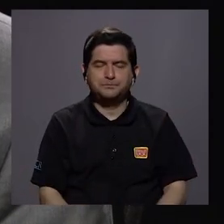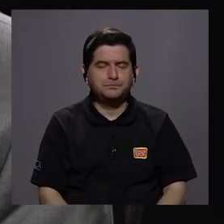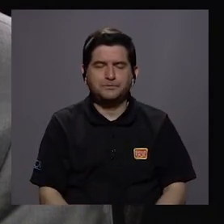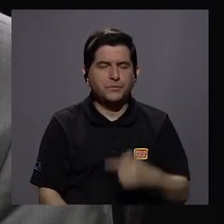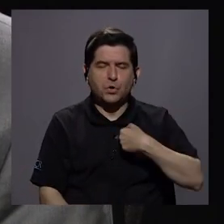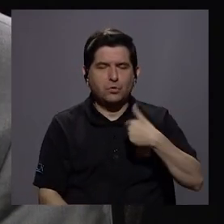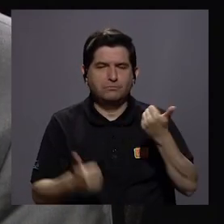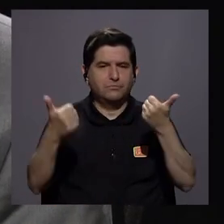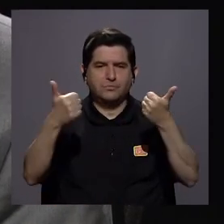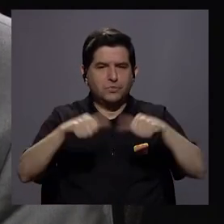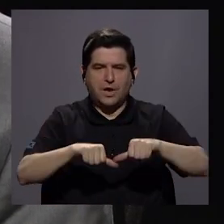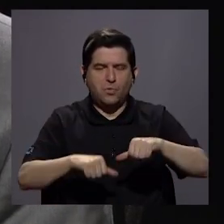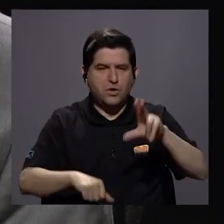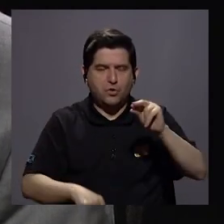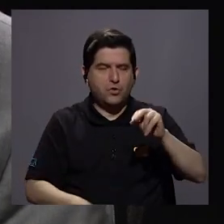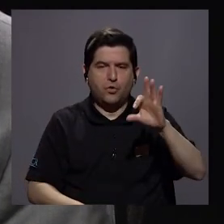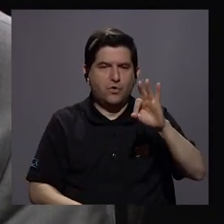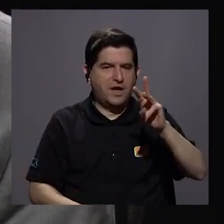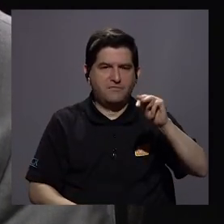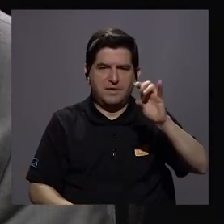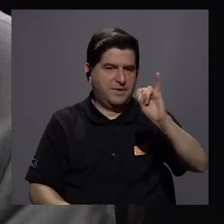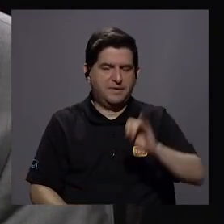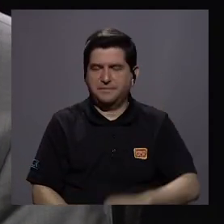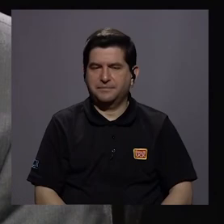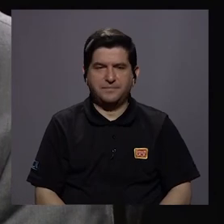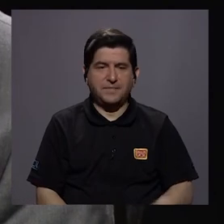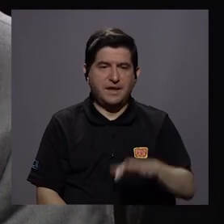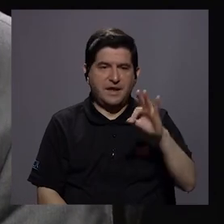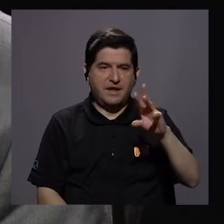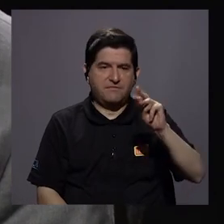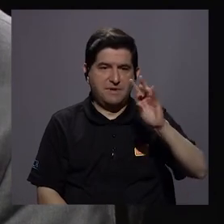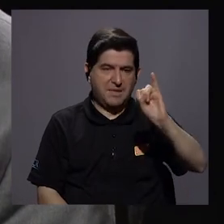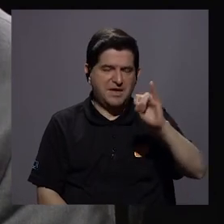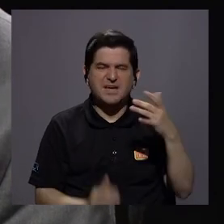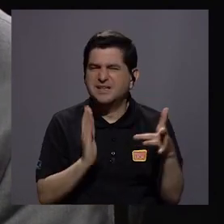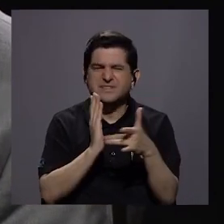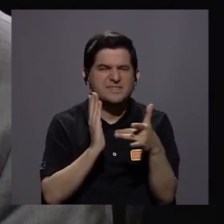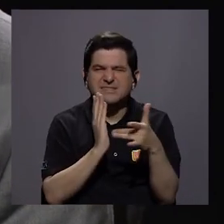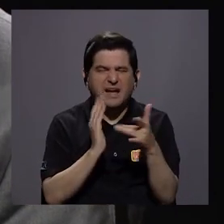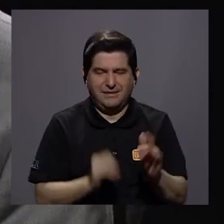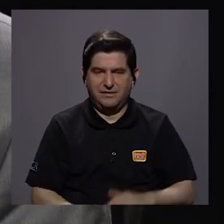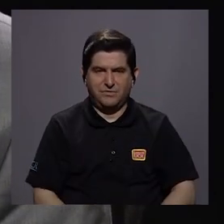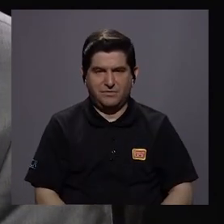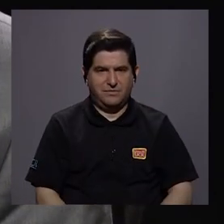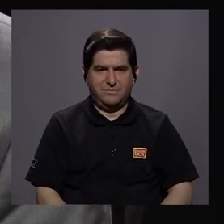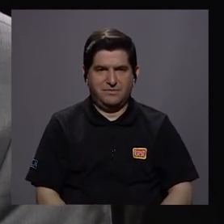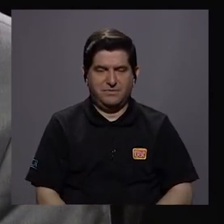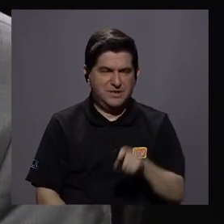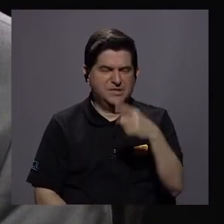por supuesto que no estoy de acuerdo con las propuestas del Fondo Monetario. El Fondo Monetario en eso es muy técnico y es muy, muy duro, es